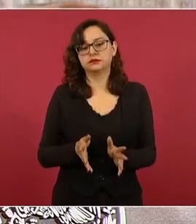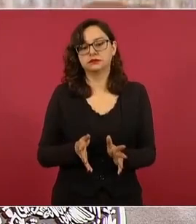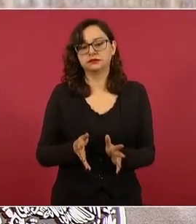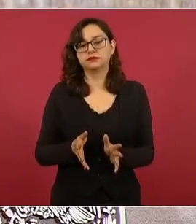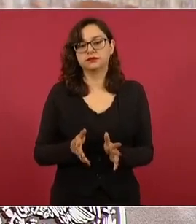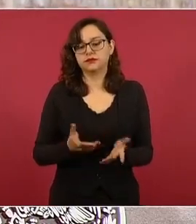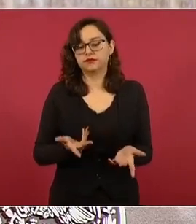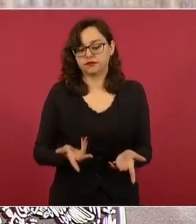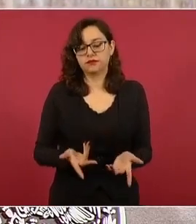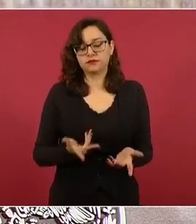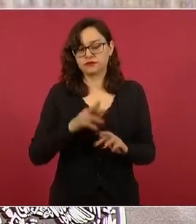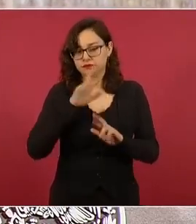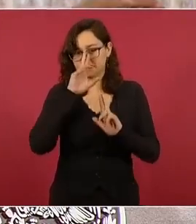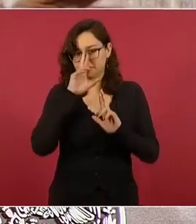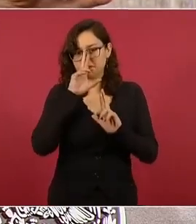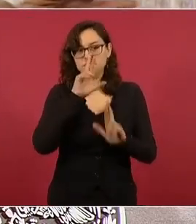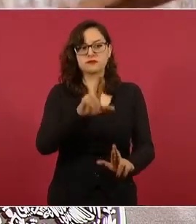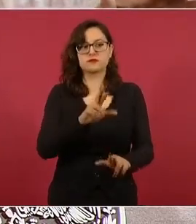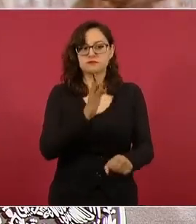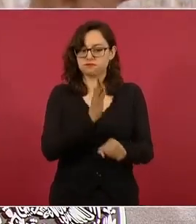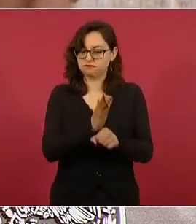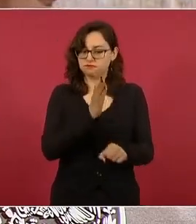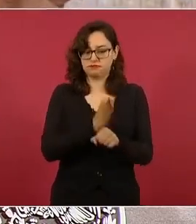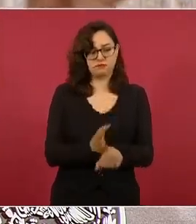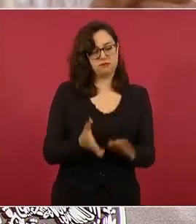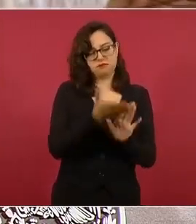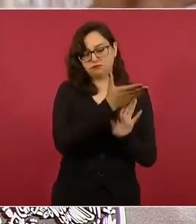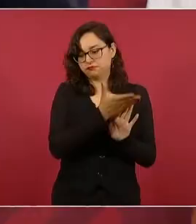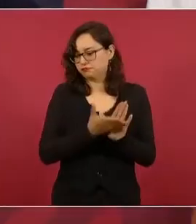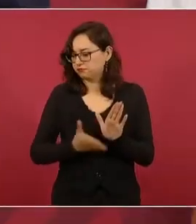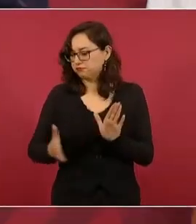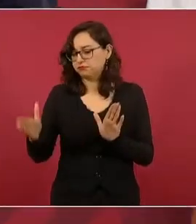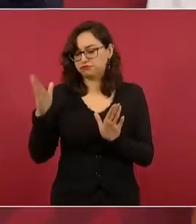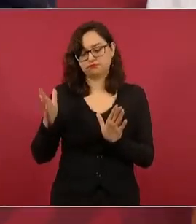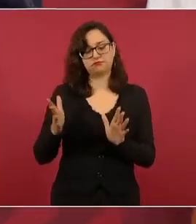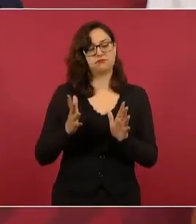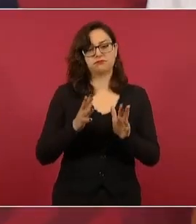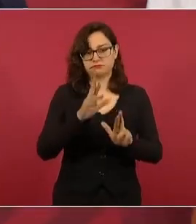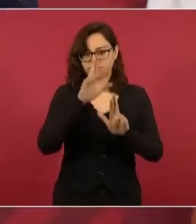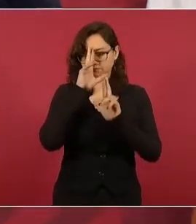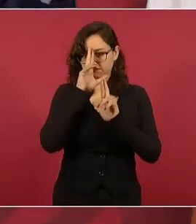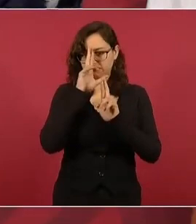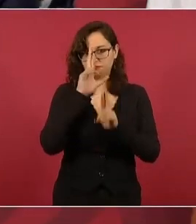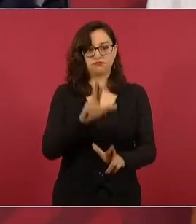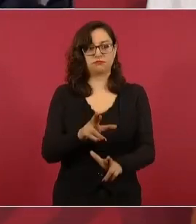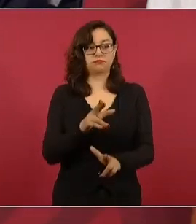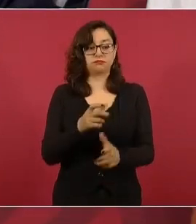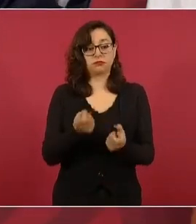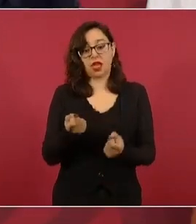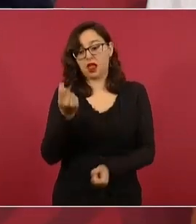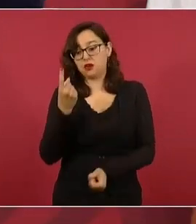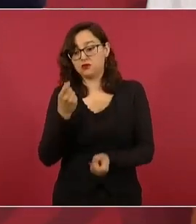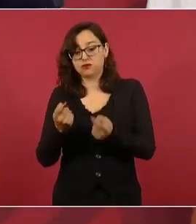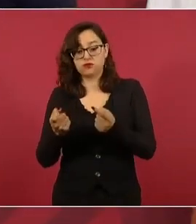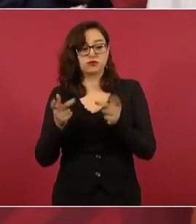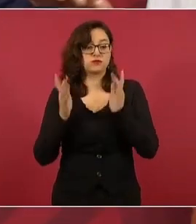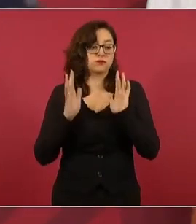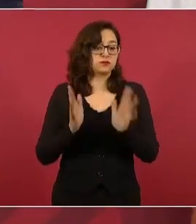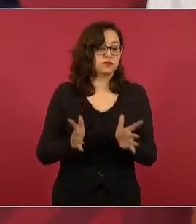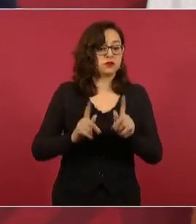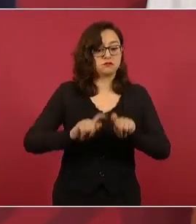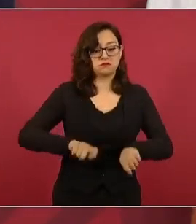Ya se tiene que respetar la posición, lo que ya se llevó a cabo desde el punto de